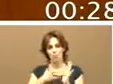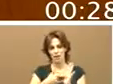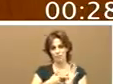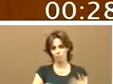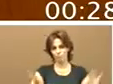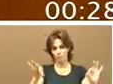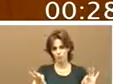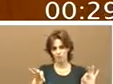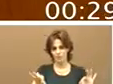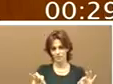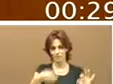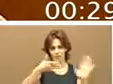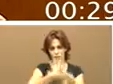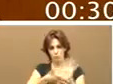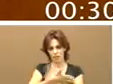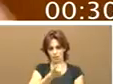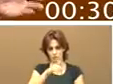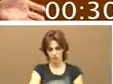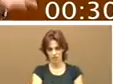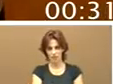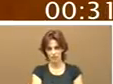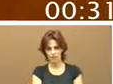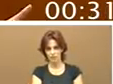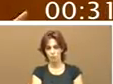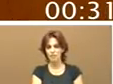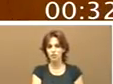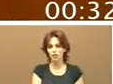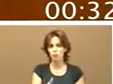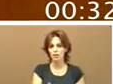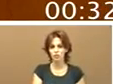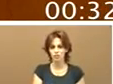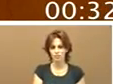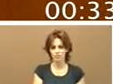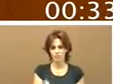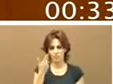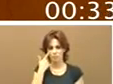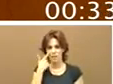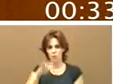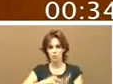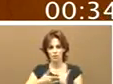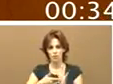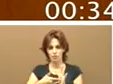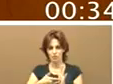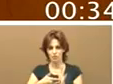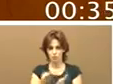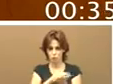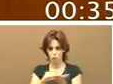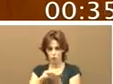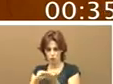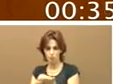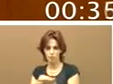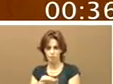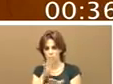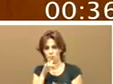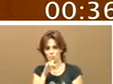lo he definido aquí pero que plan de choque quiere usted mejor que el que acabo de definir aquí que se está negociando y consensuando con el